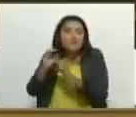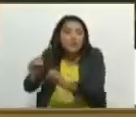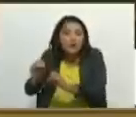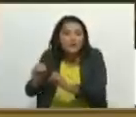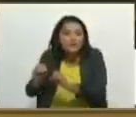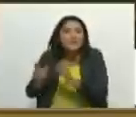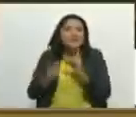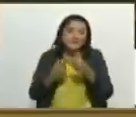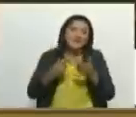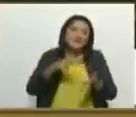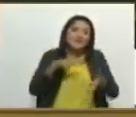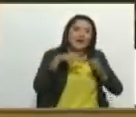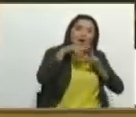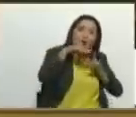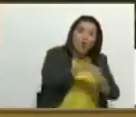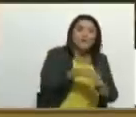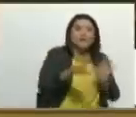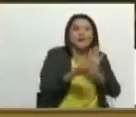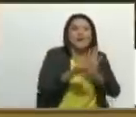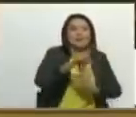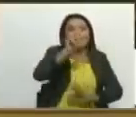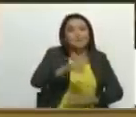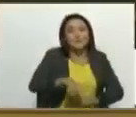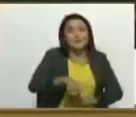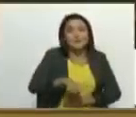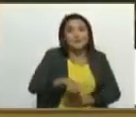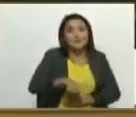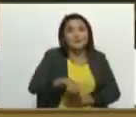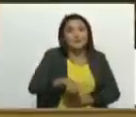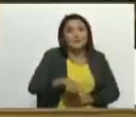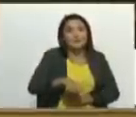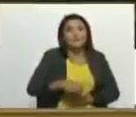Entonces, la frase que resume